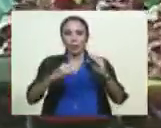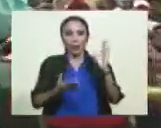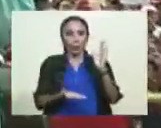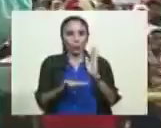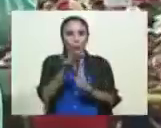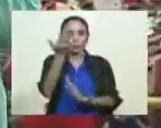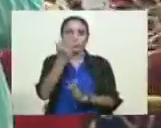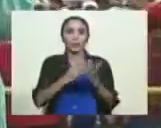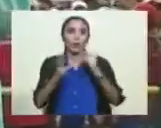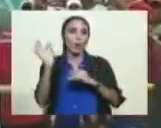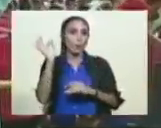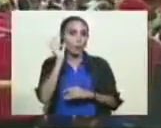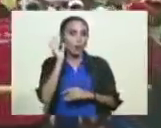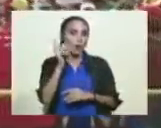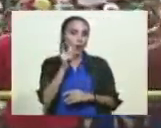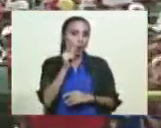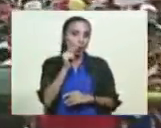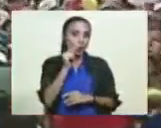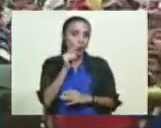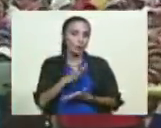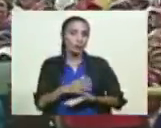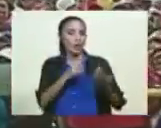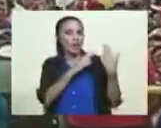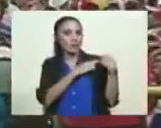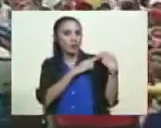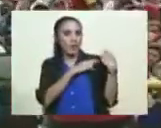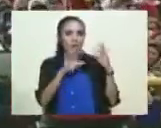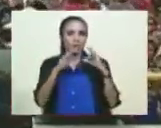de mujeres, de hombres, jefes de hogar.